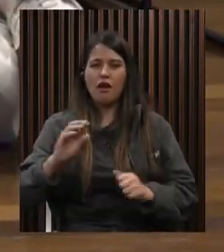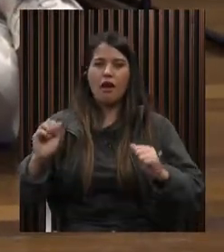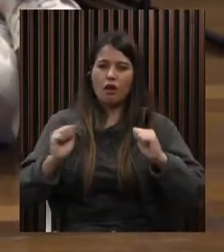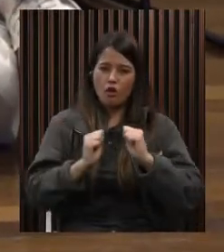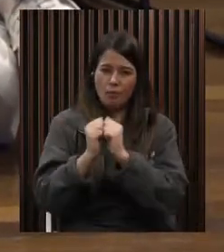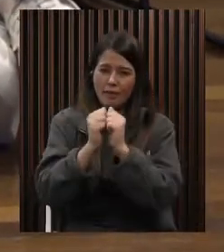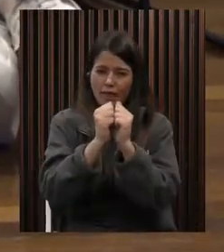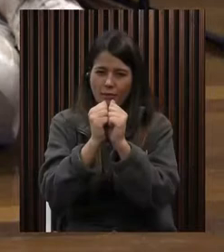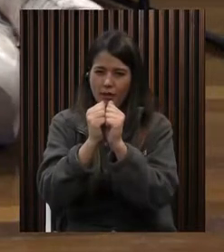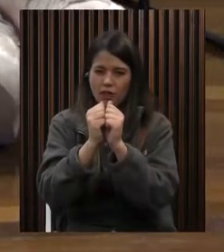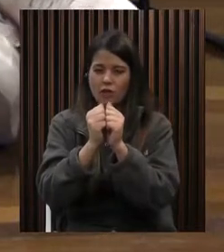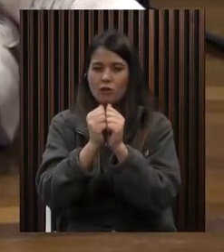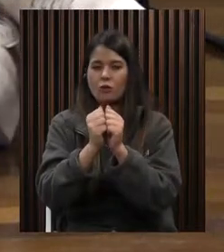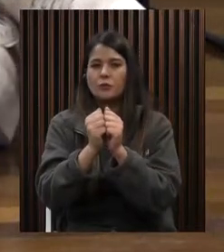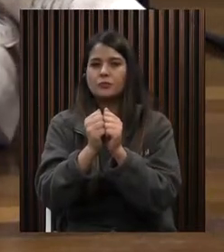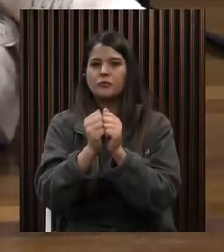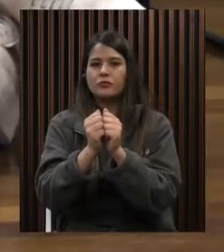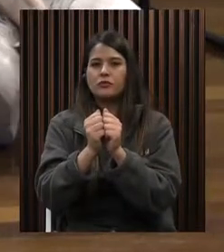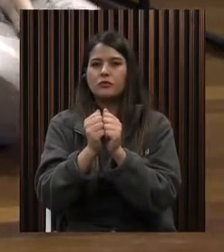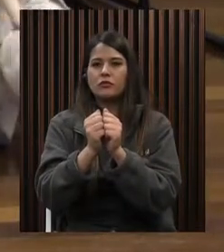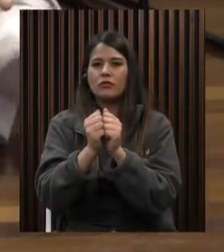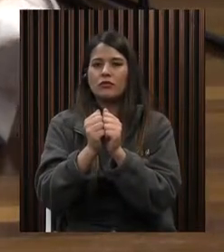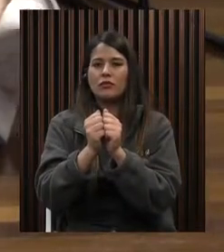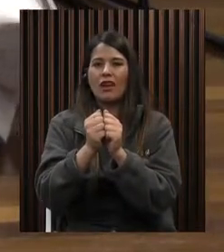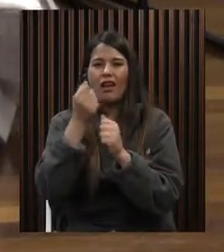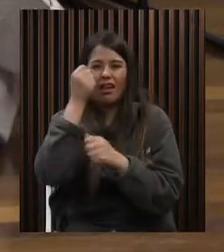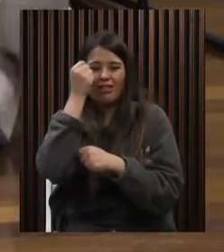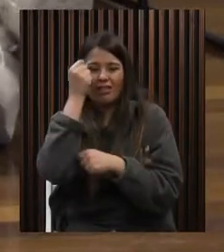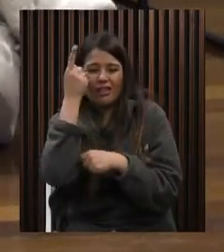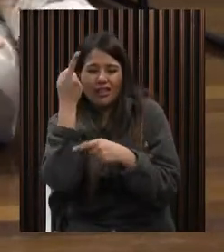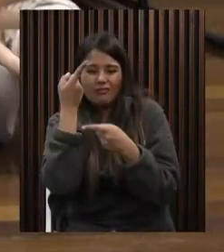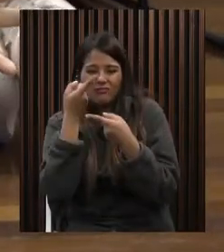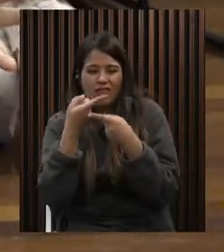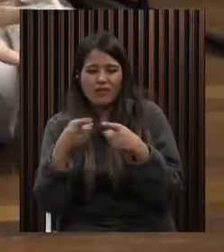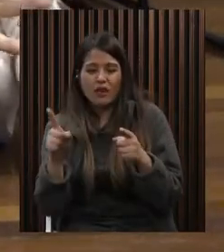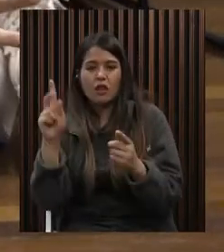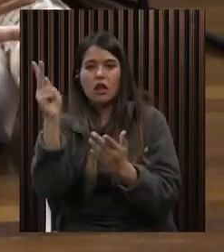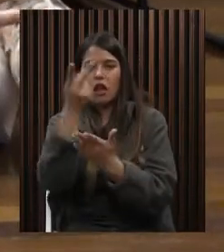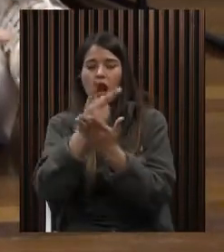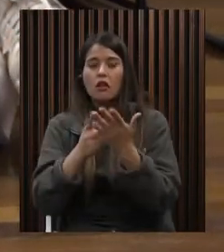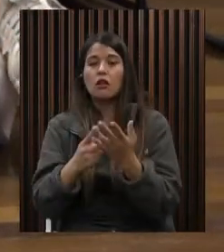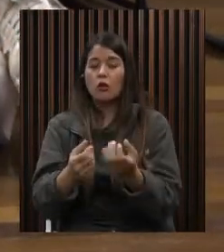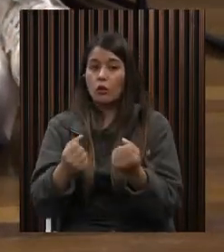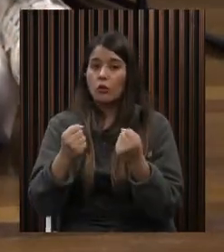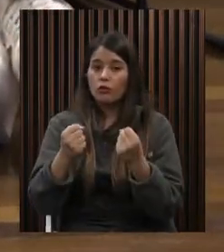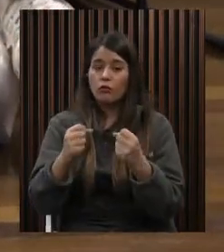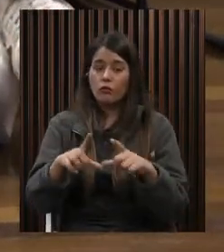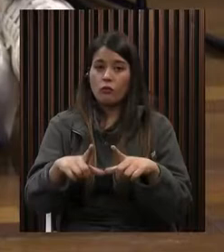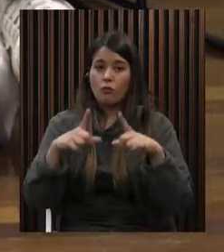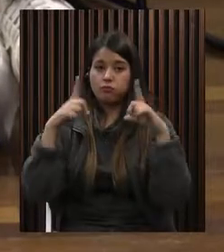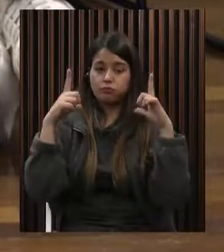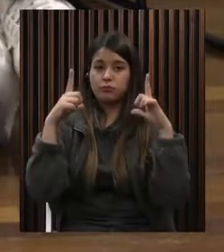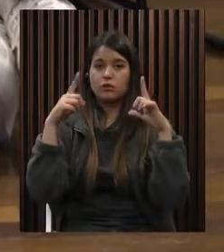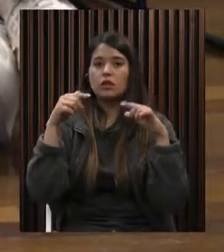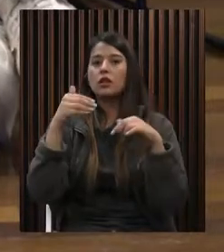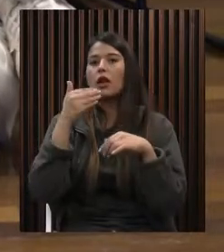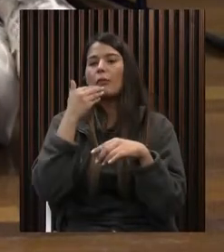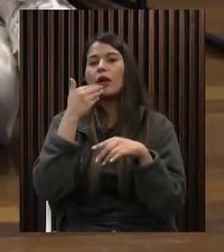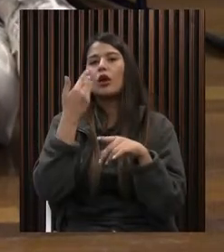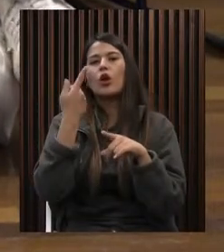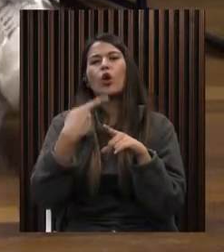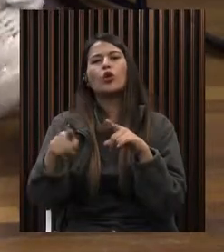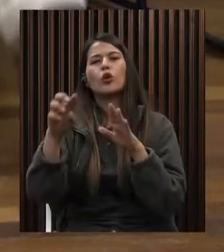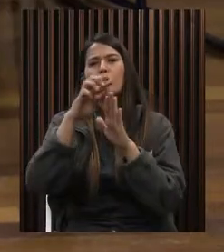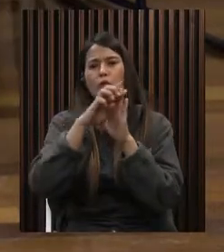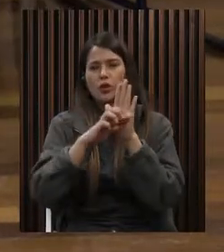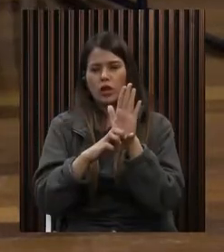uh-huh. permitirnos otras maneras de entender el arte también fue súper potente. Y por otro lado, un proyecto que hicimos hace poco con